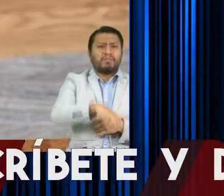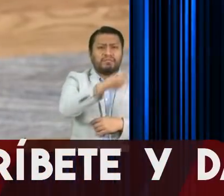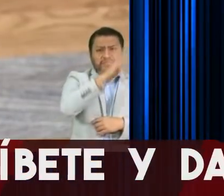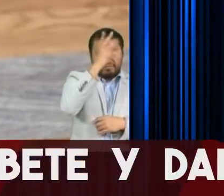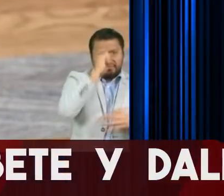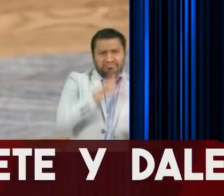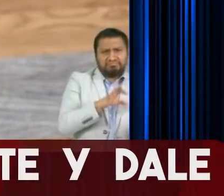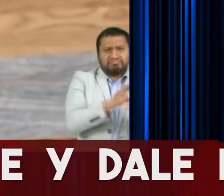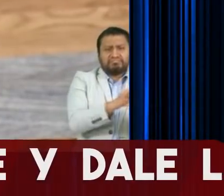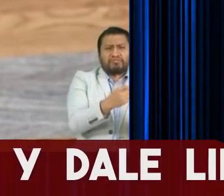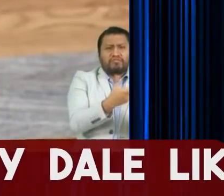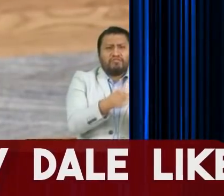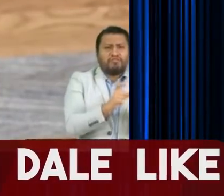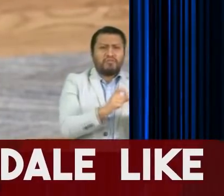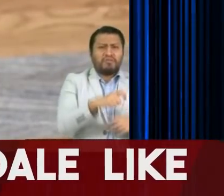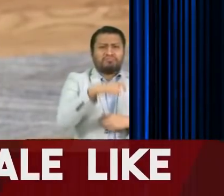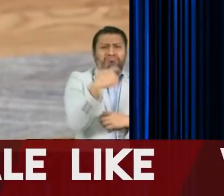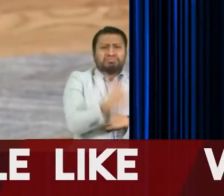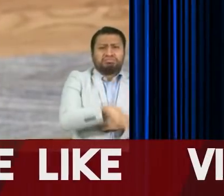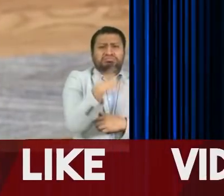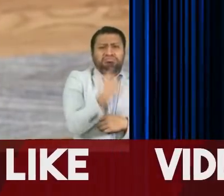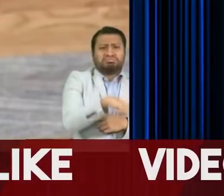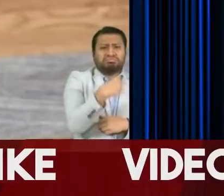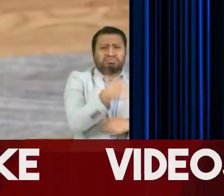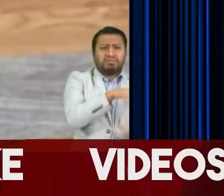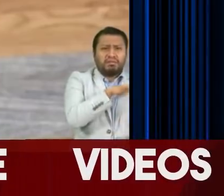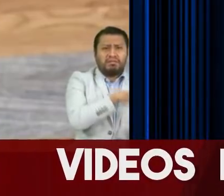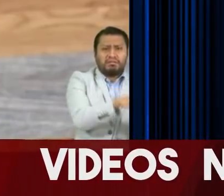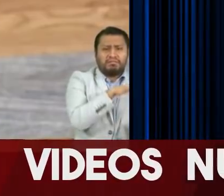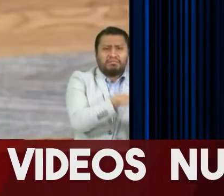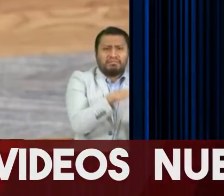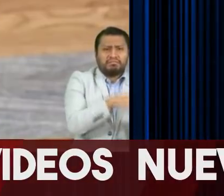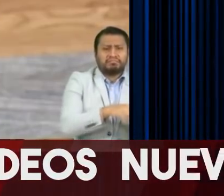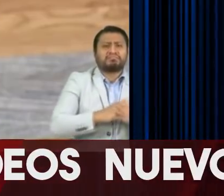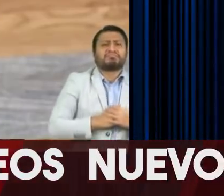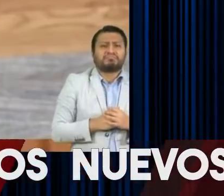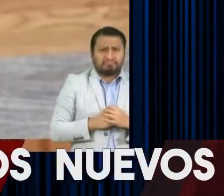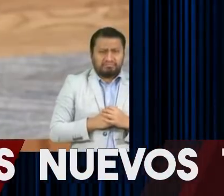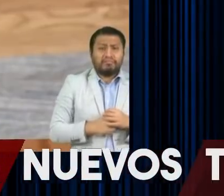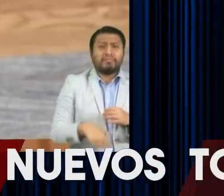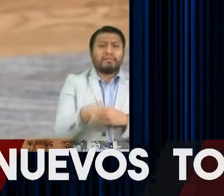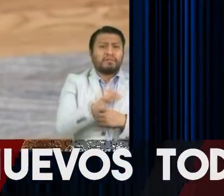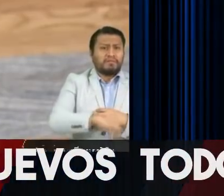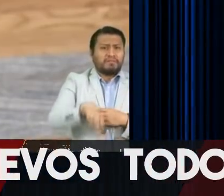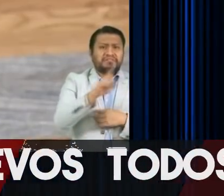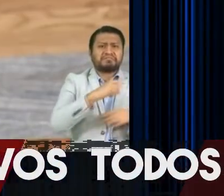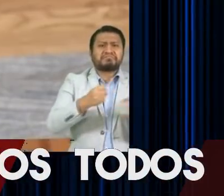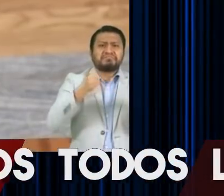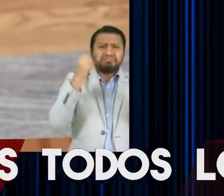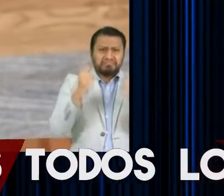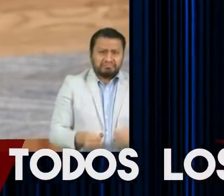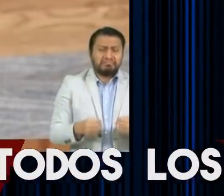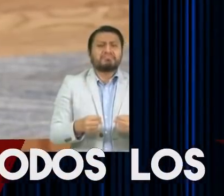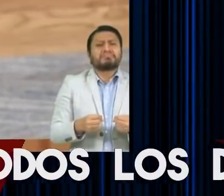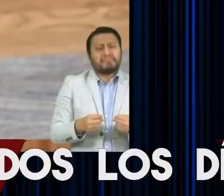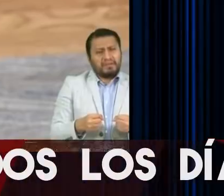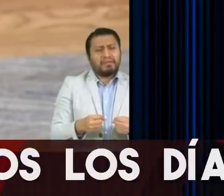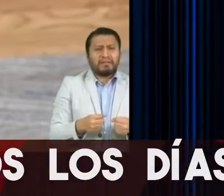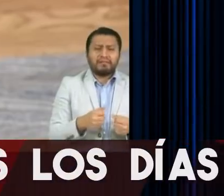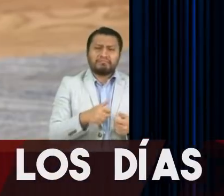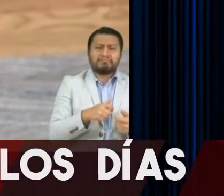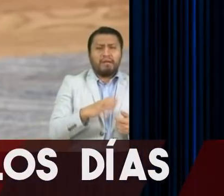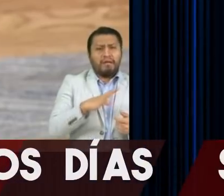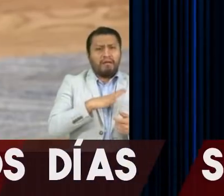este país. No han dudado un momento para tirarse a los brazos y ponerse al